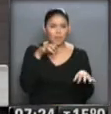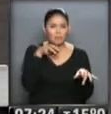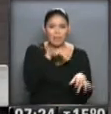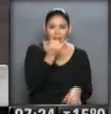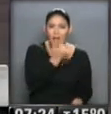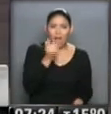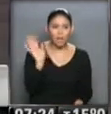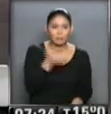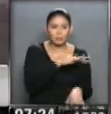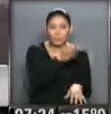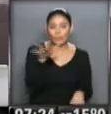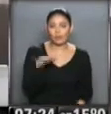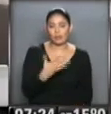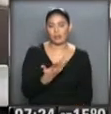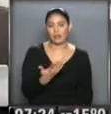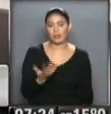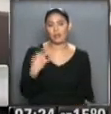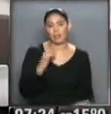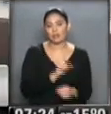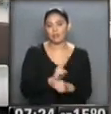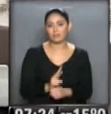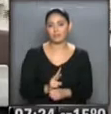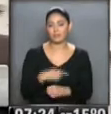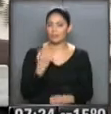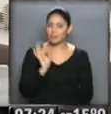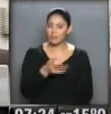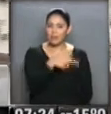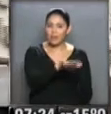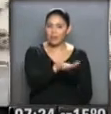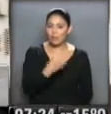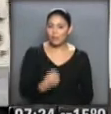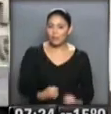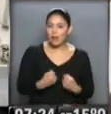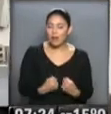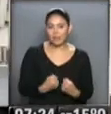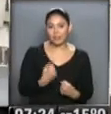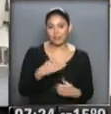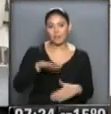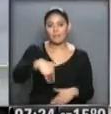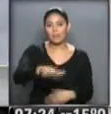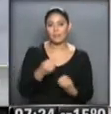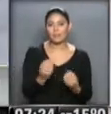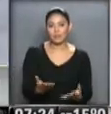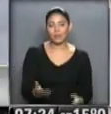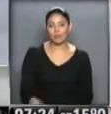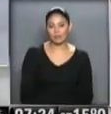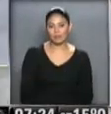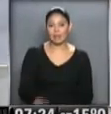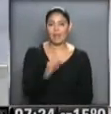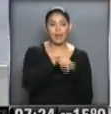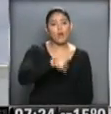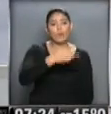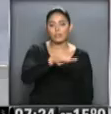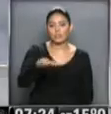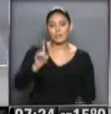todos lados. Y nada, sabemos que él es fuerte y que va a salir adelante, él y todos los chicos